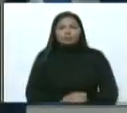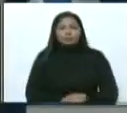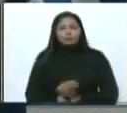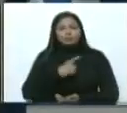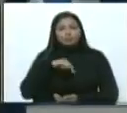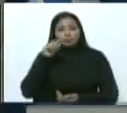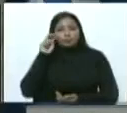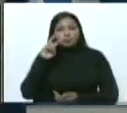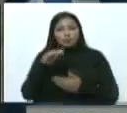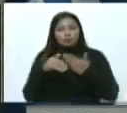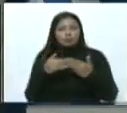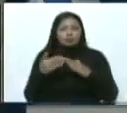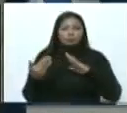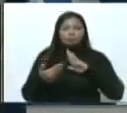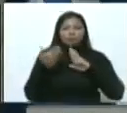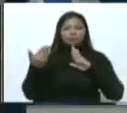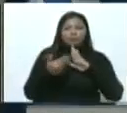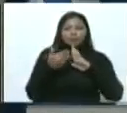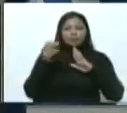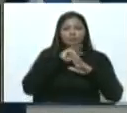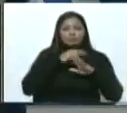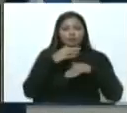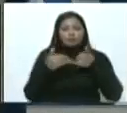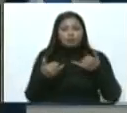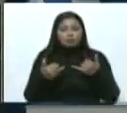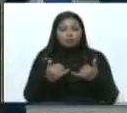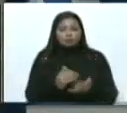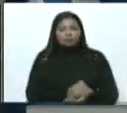tema que afecta, que es un tema terrible,